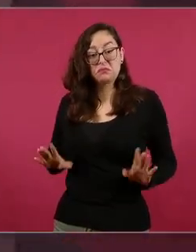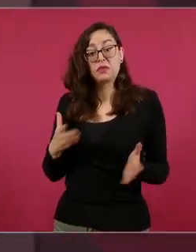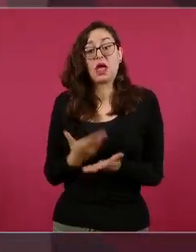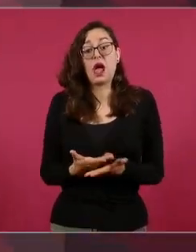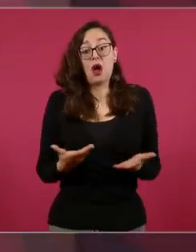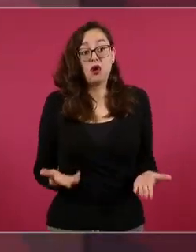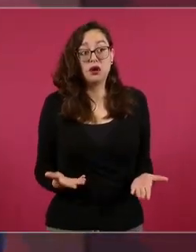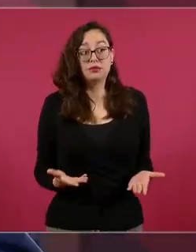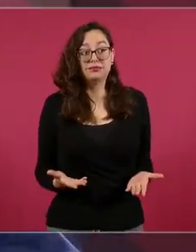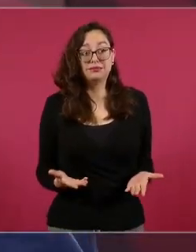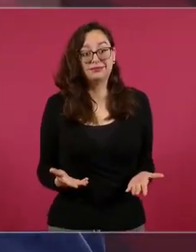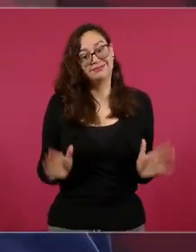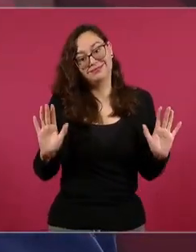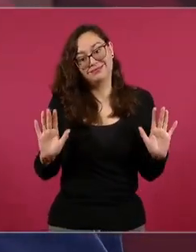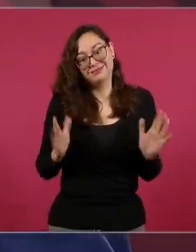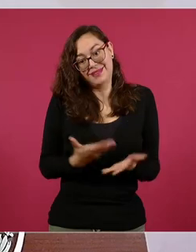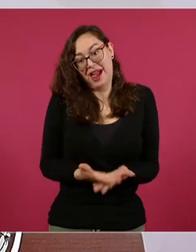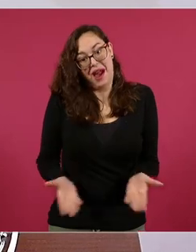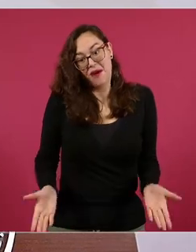ahora como ahora,